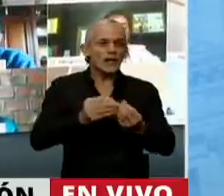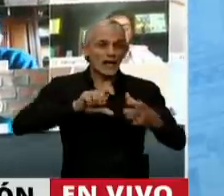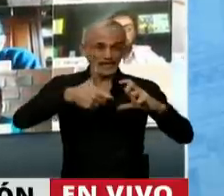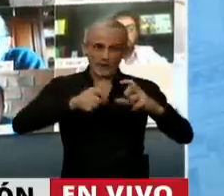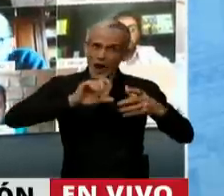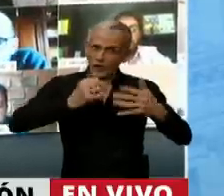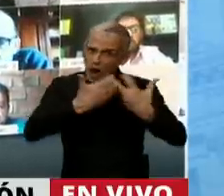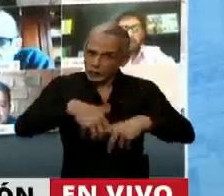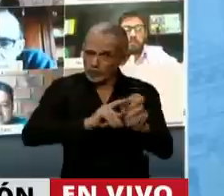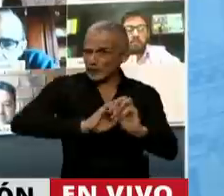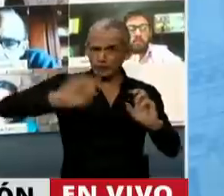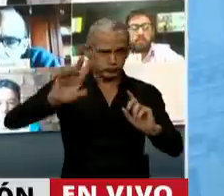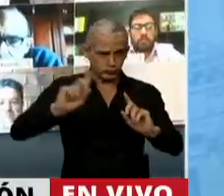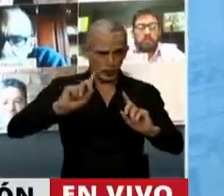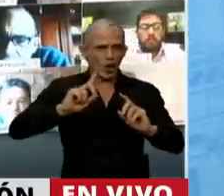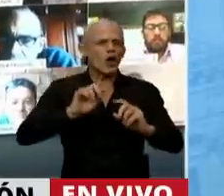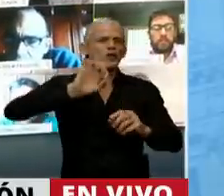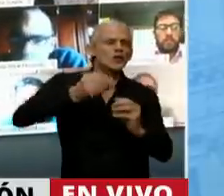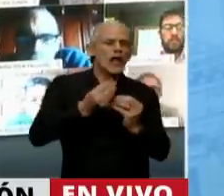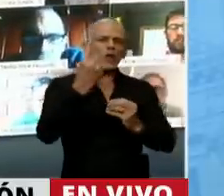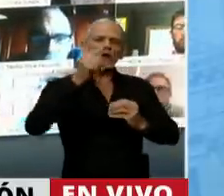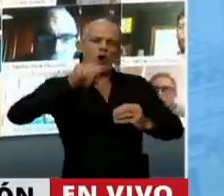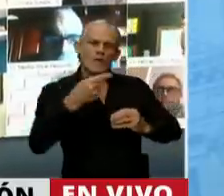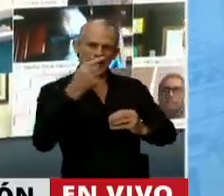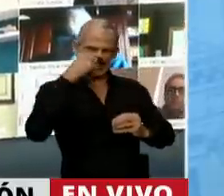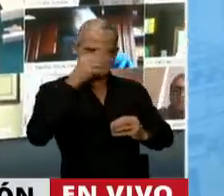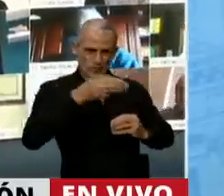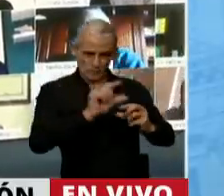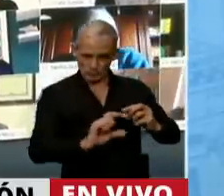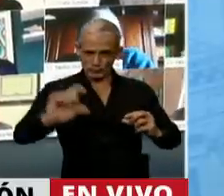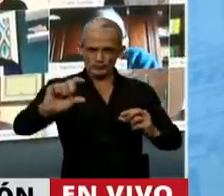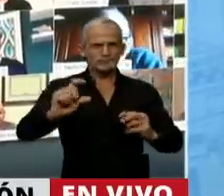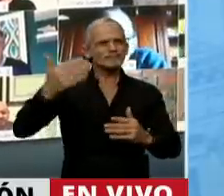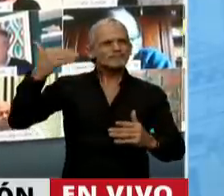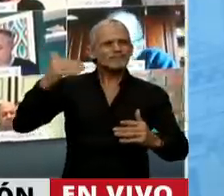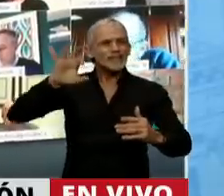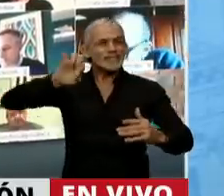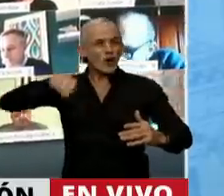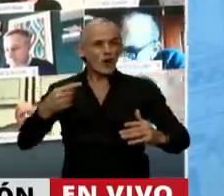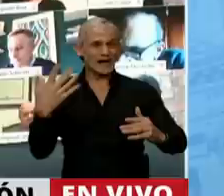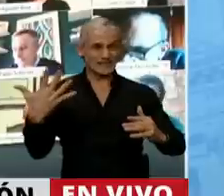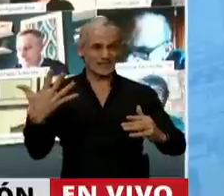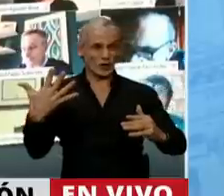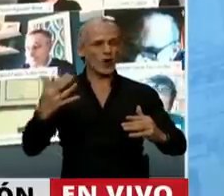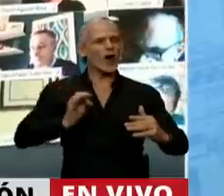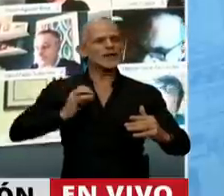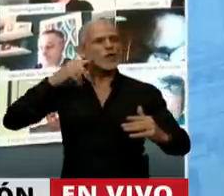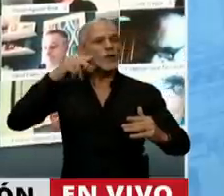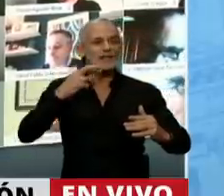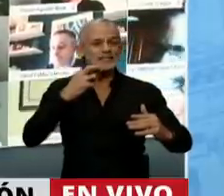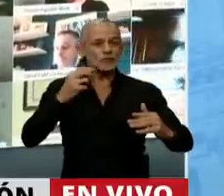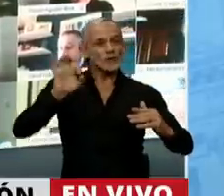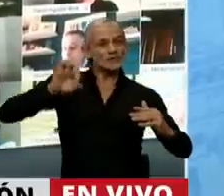no automáticas a la provincia de Mendoza son del 1,7 contra el 0,5 registrado en el 2019.